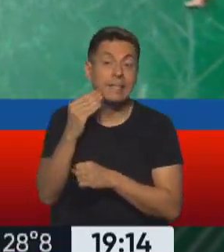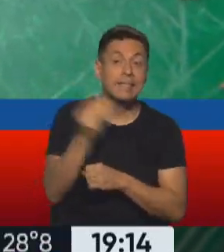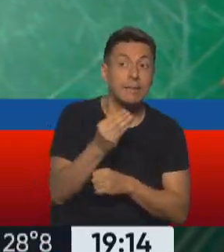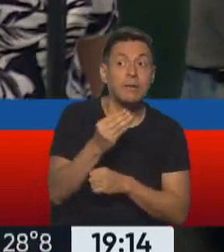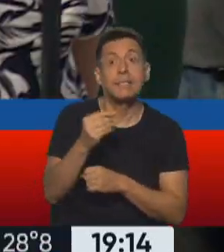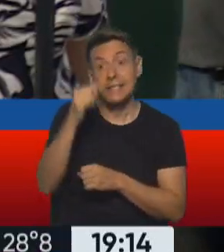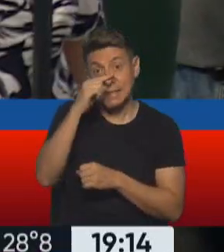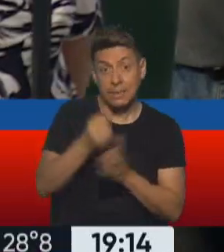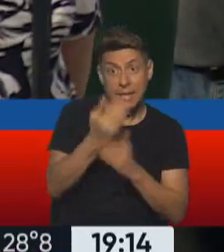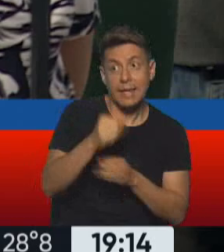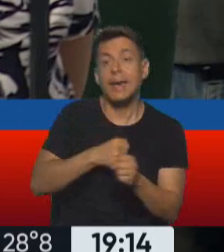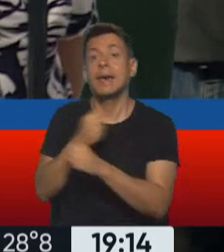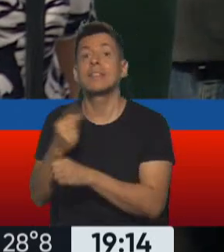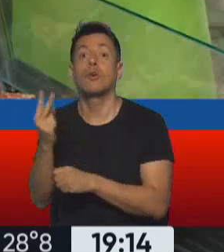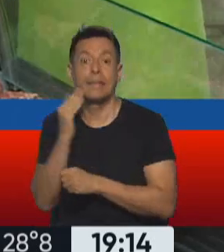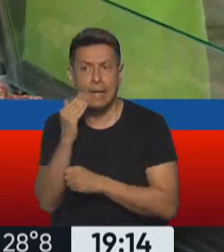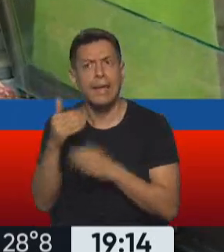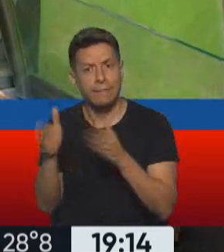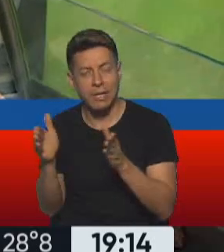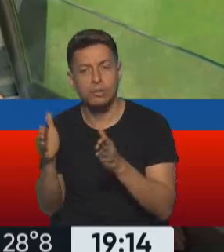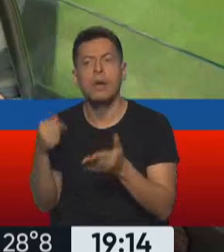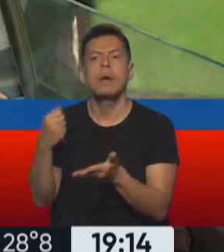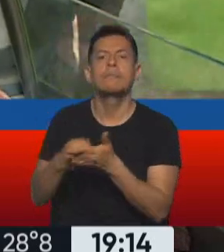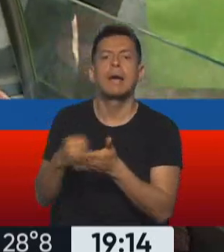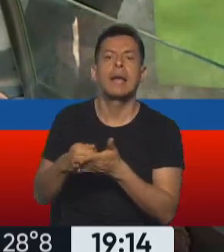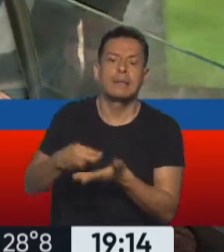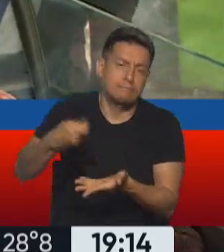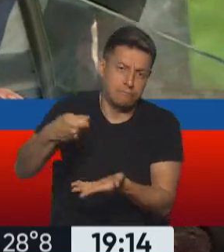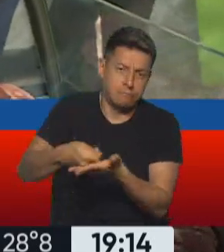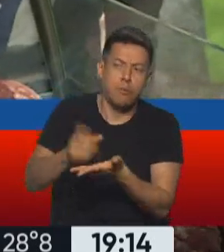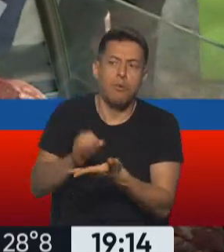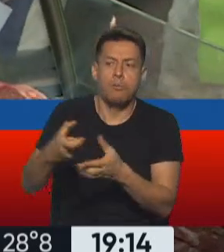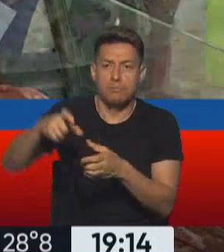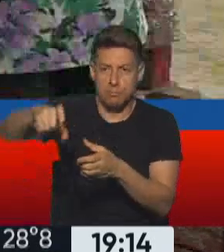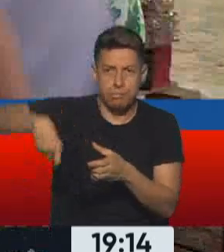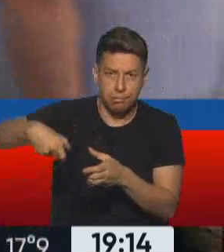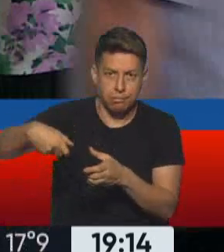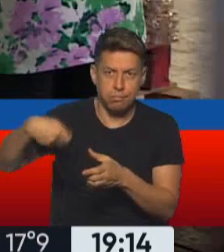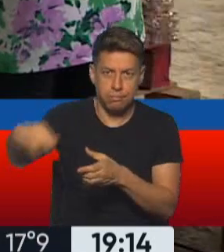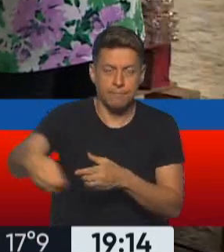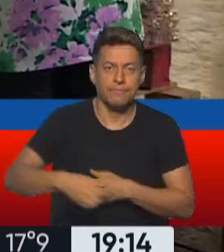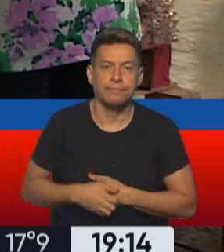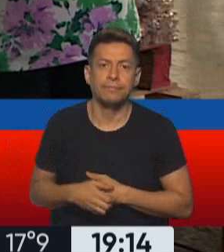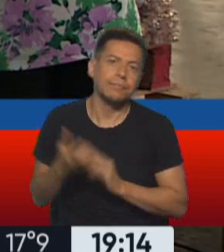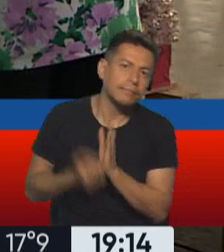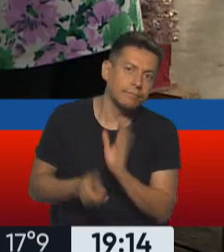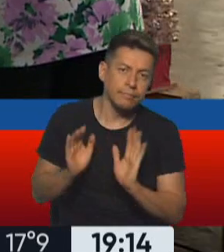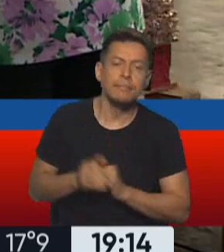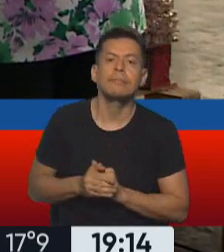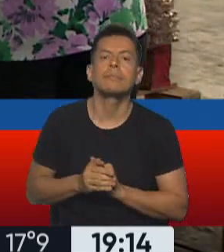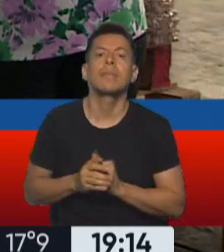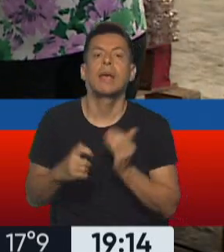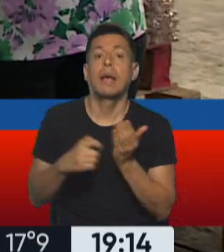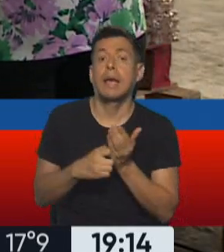14. Se puede pagar en efectivo o con tarjetas de crédito o débito. Carne agroecológica es carne a